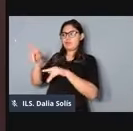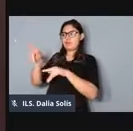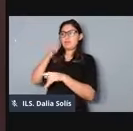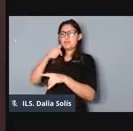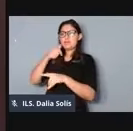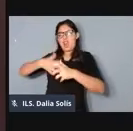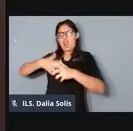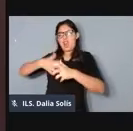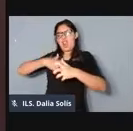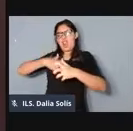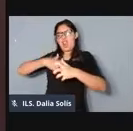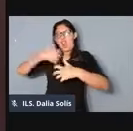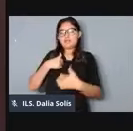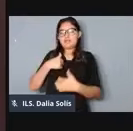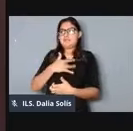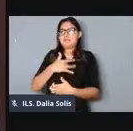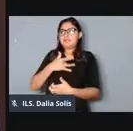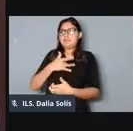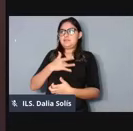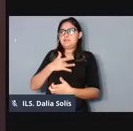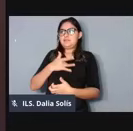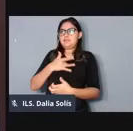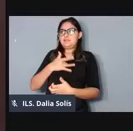evitar. Ah, ya está, ¿no?